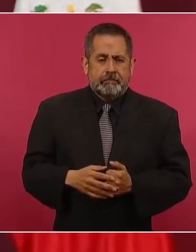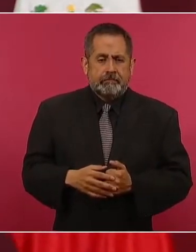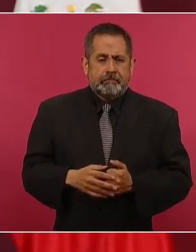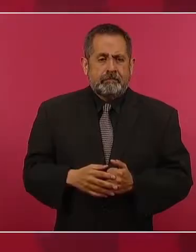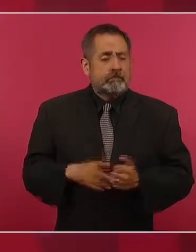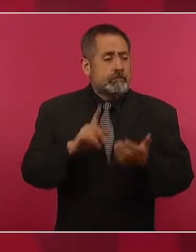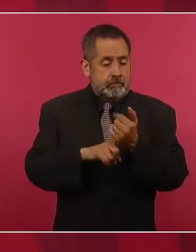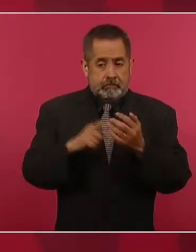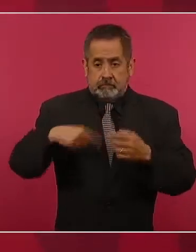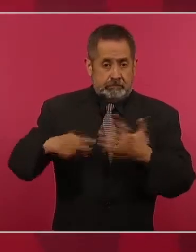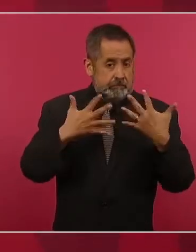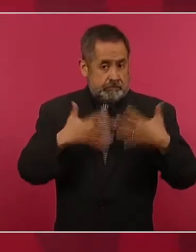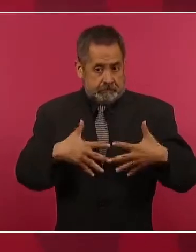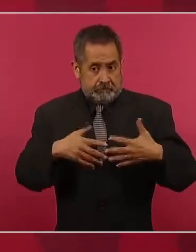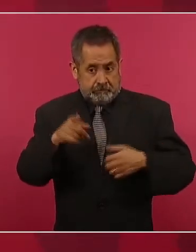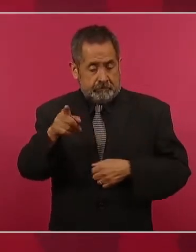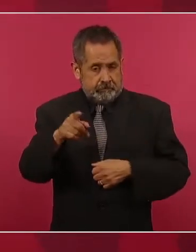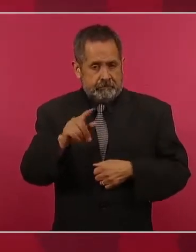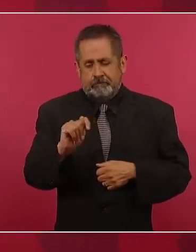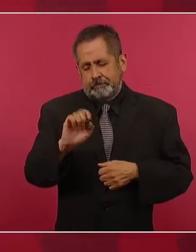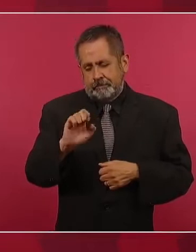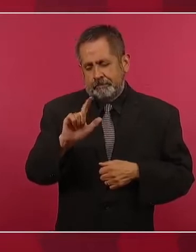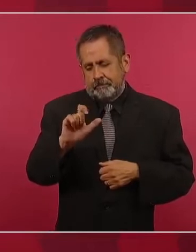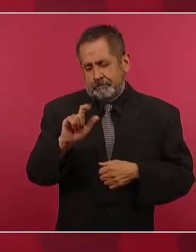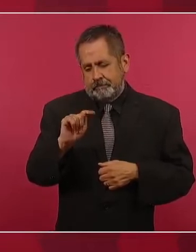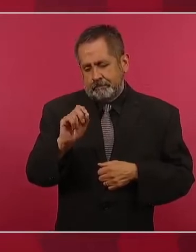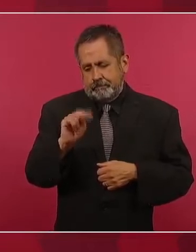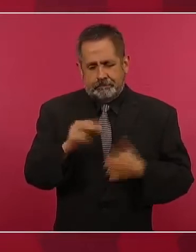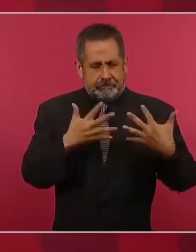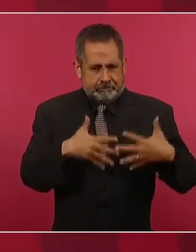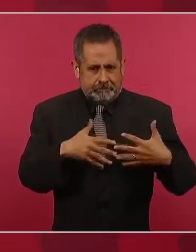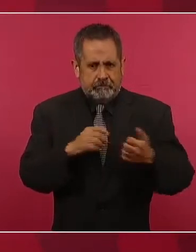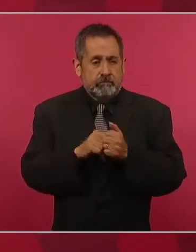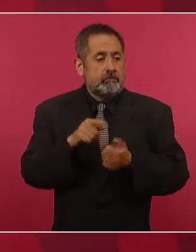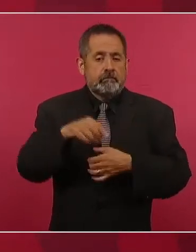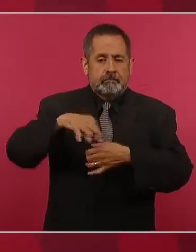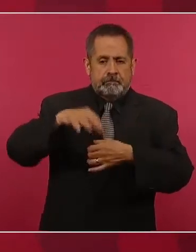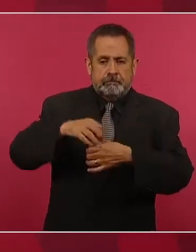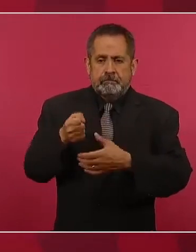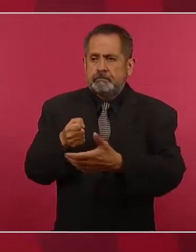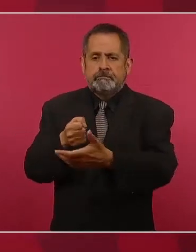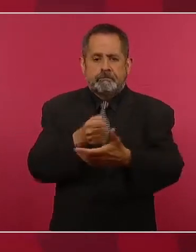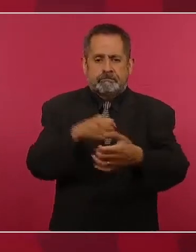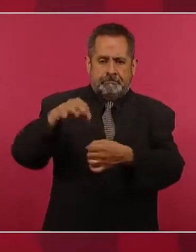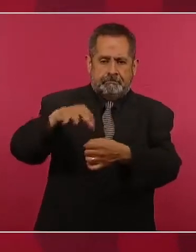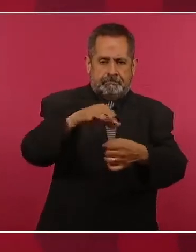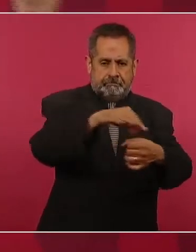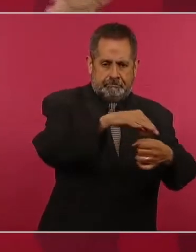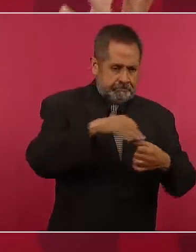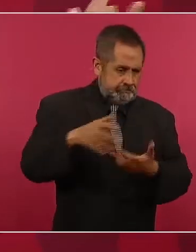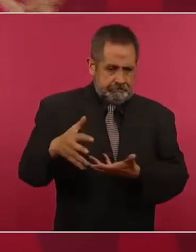del Teletón con sus colectas han logrado